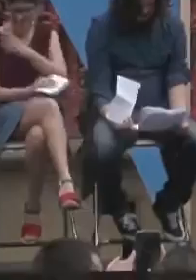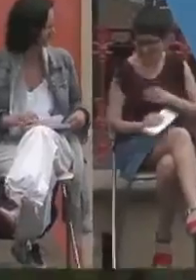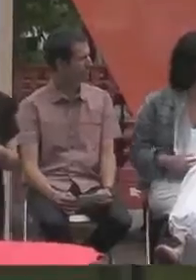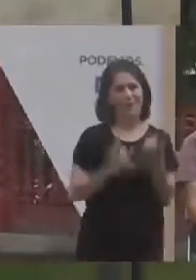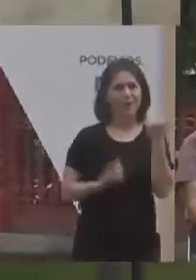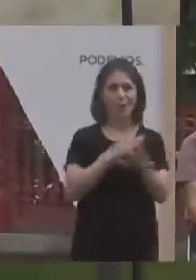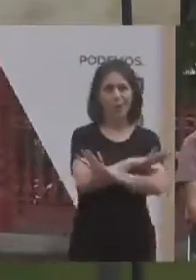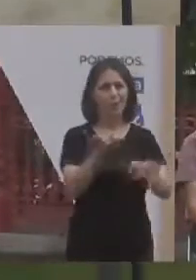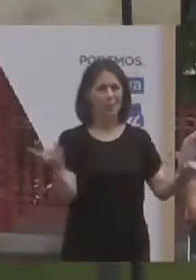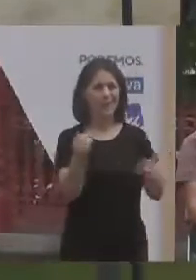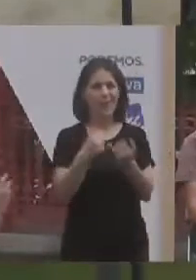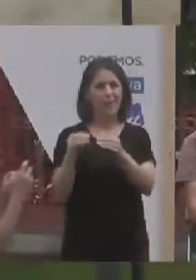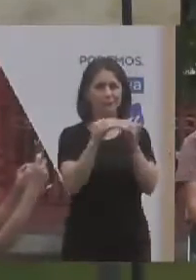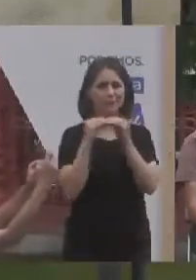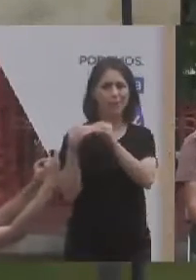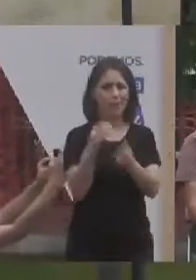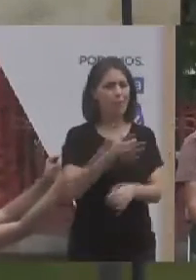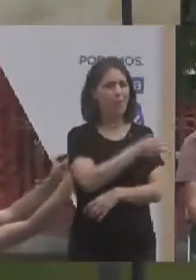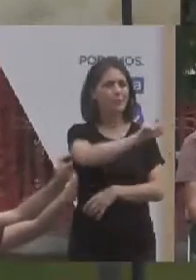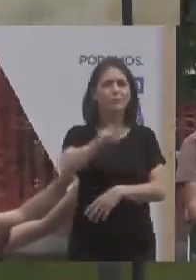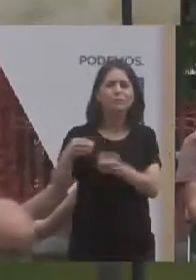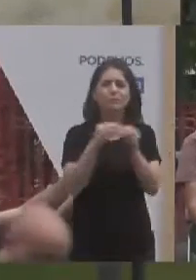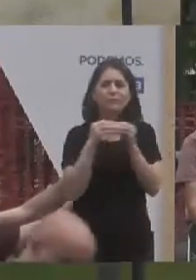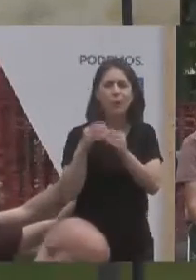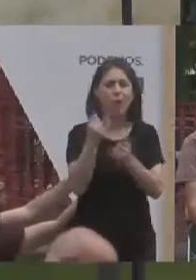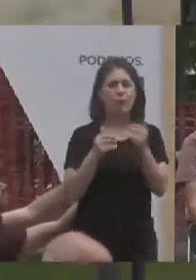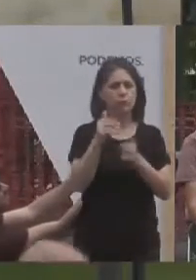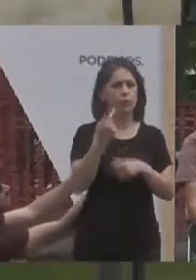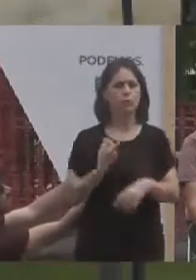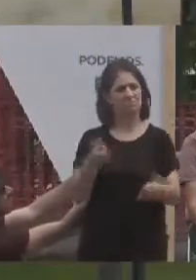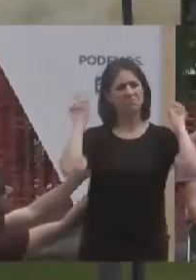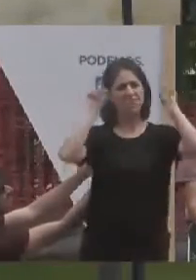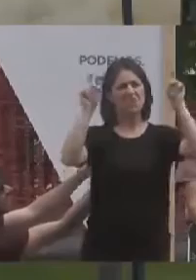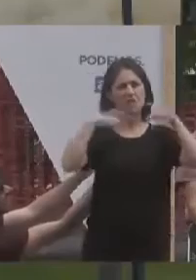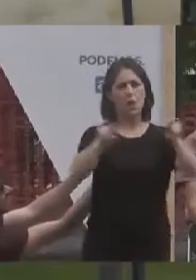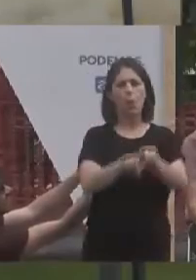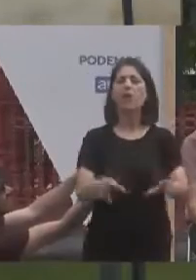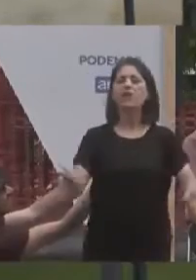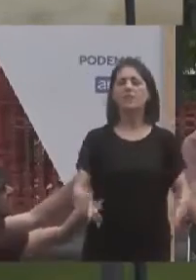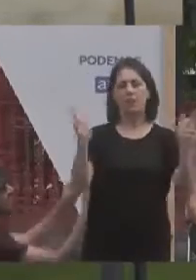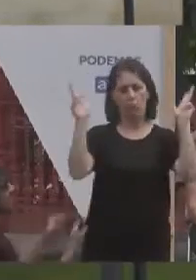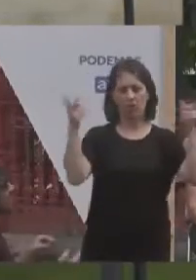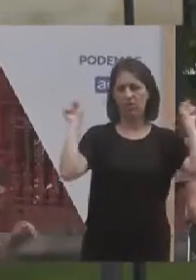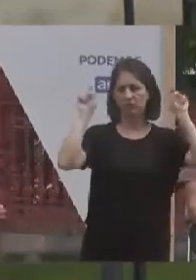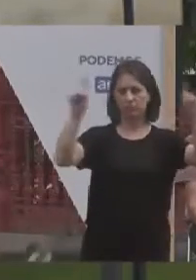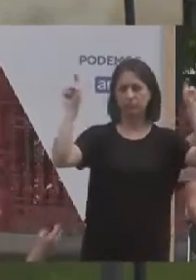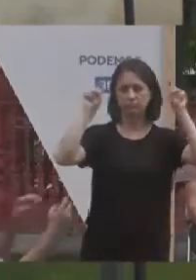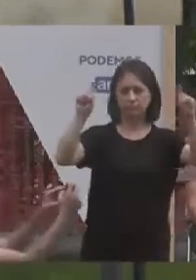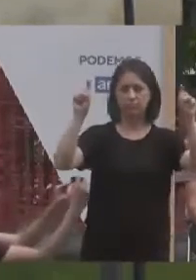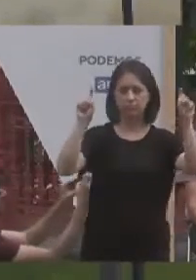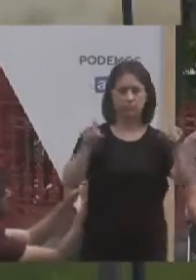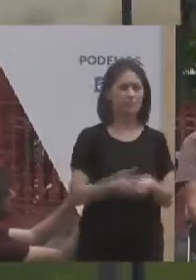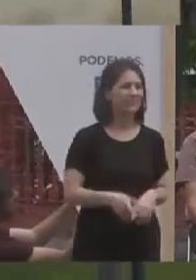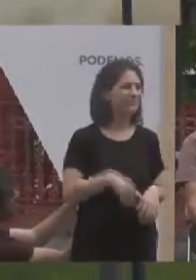aquí fagamos fronte común e que a Unidade Popular unha vez máis volva a dar unha lección de democracia, non?